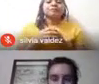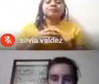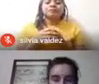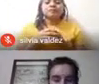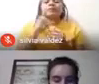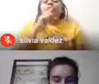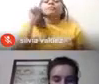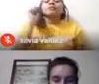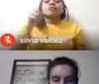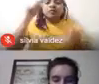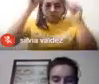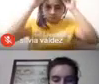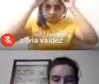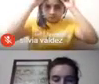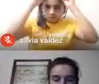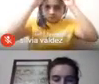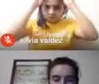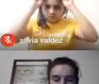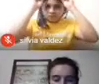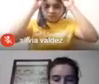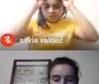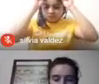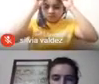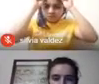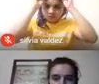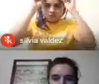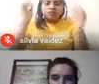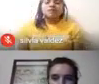preguntas del chat.